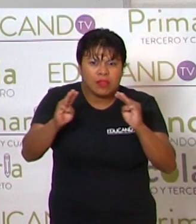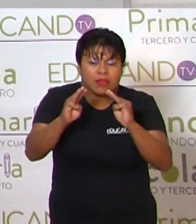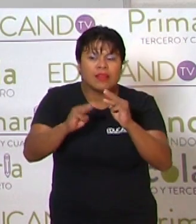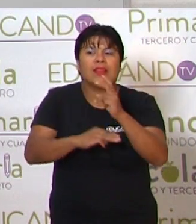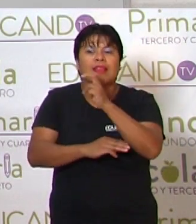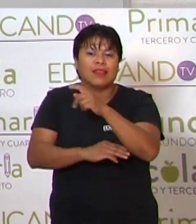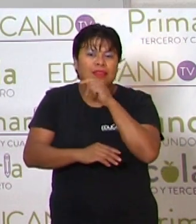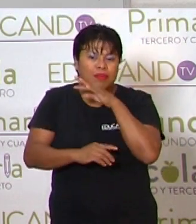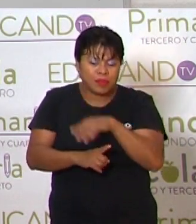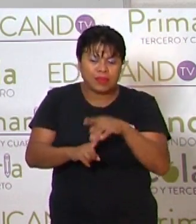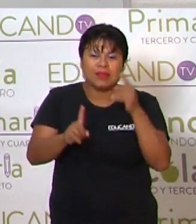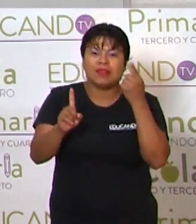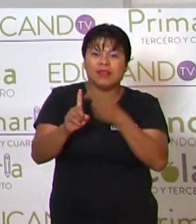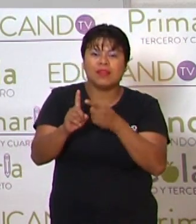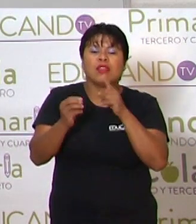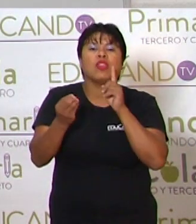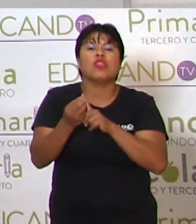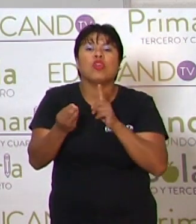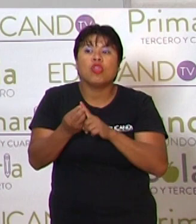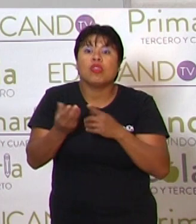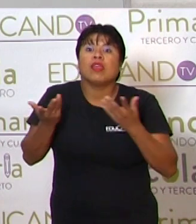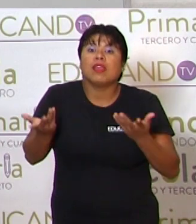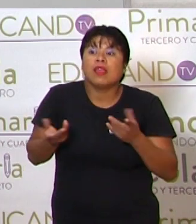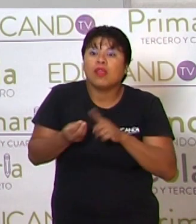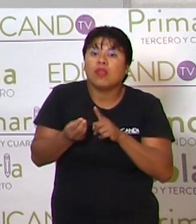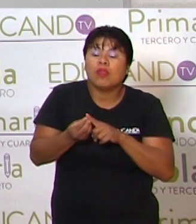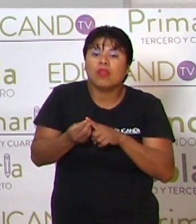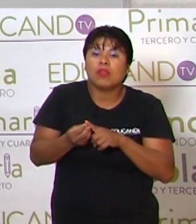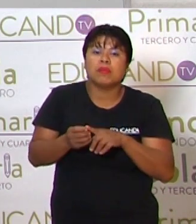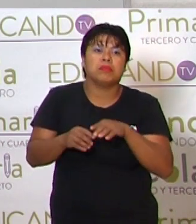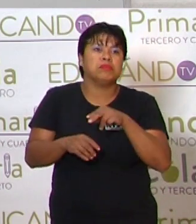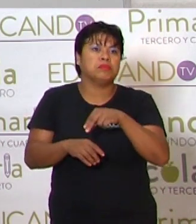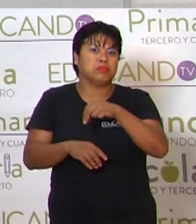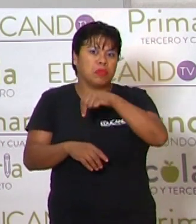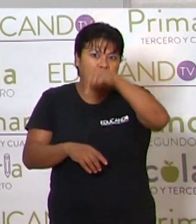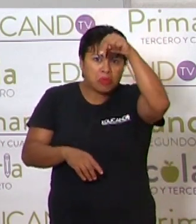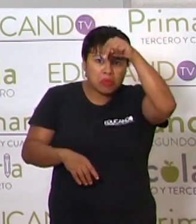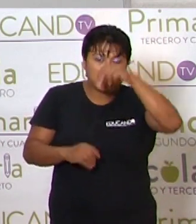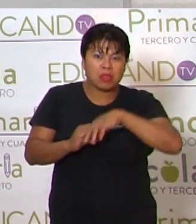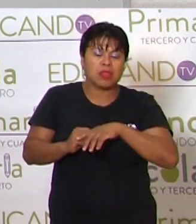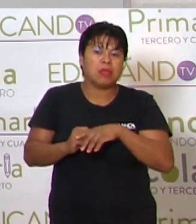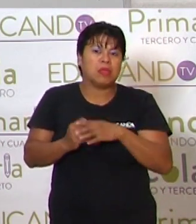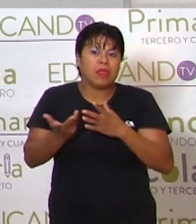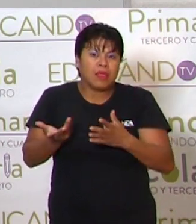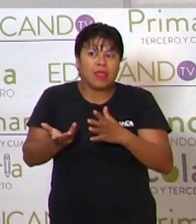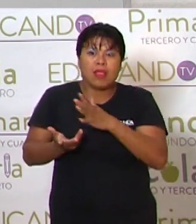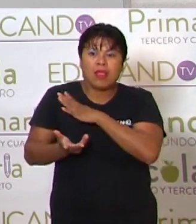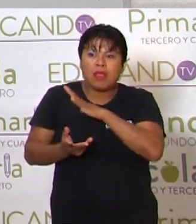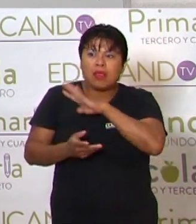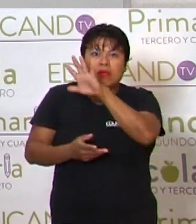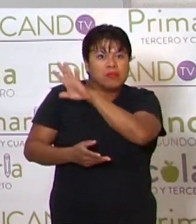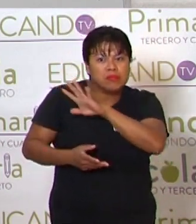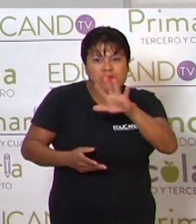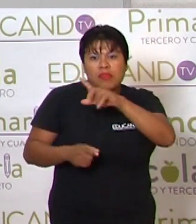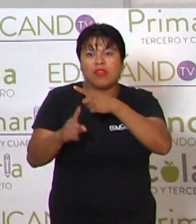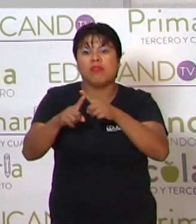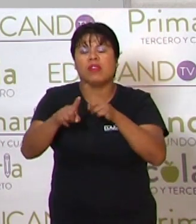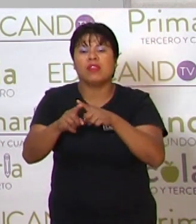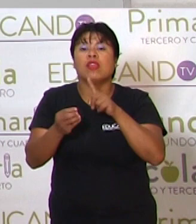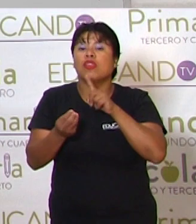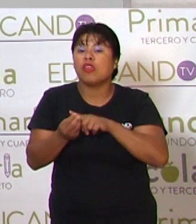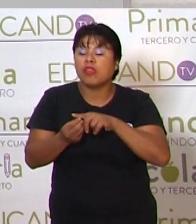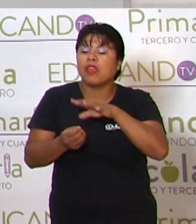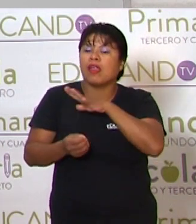nos hace referencia a dónde se ubica, Polo Norte, ¿bien? O algunas regiones del Ártico,